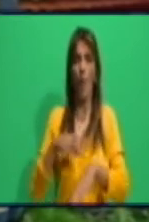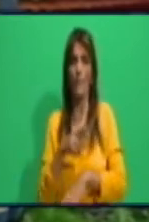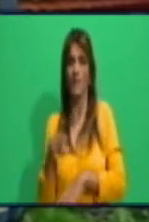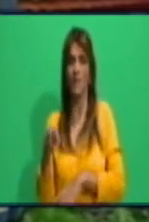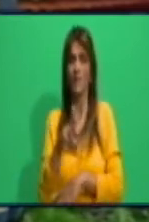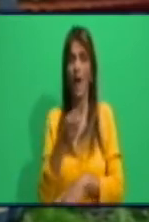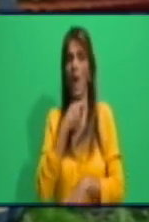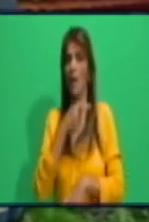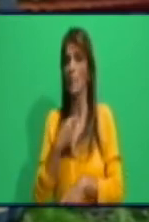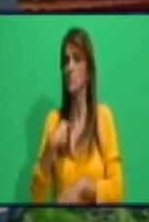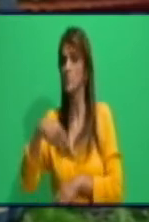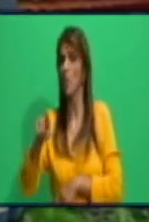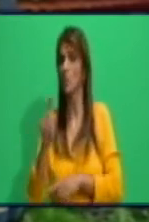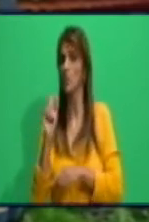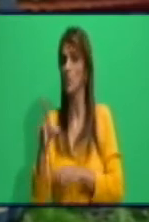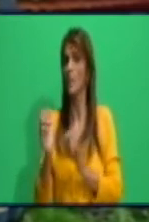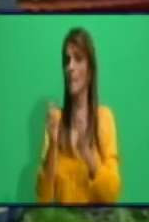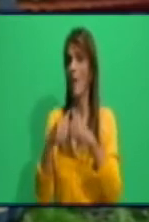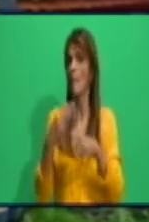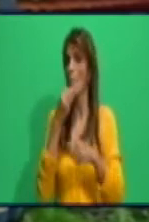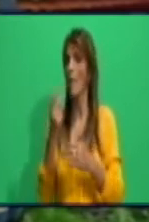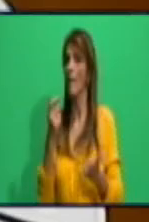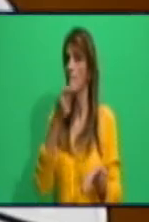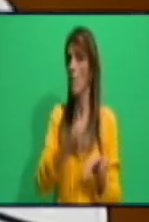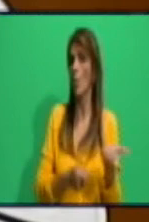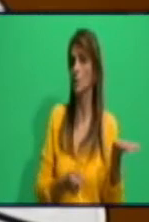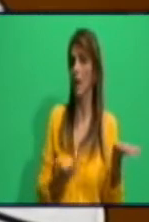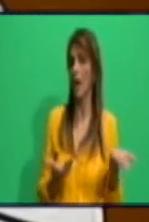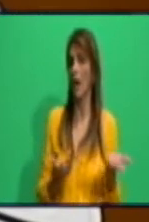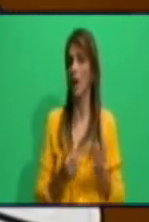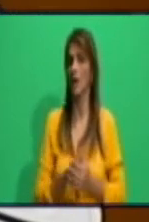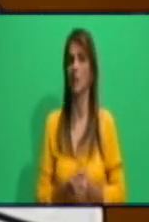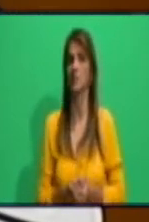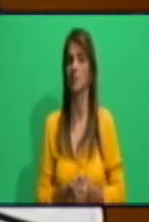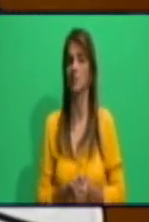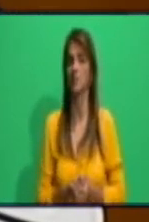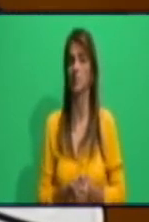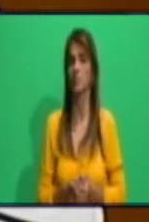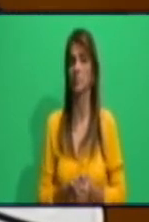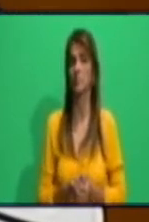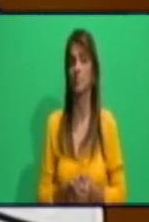pueden multar. Correcto. Bueno, cuando se hacen este tipo